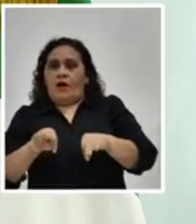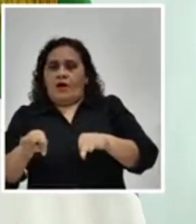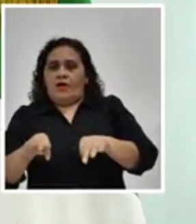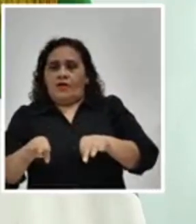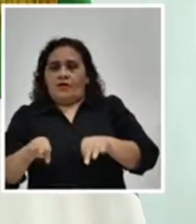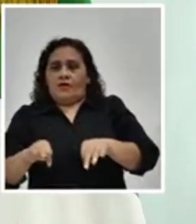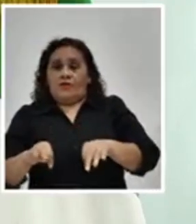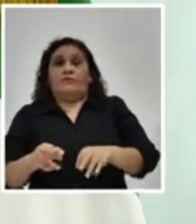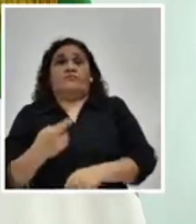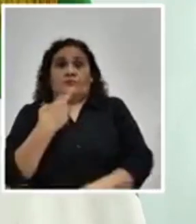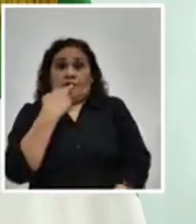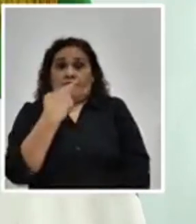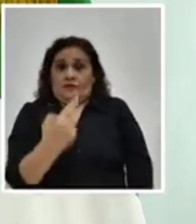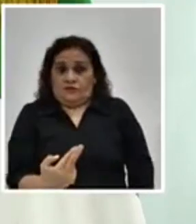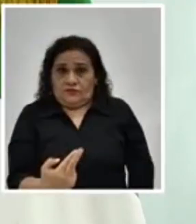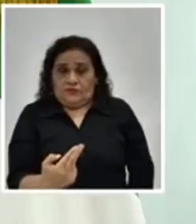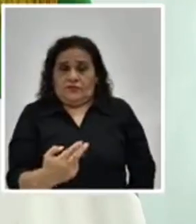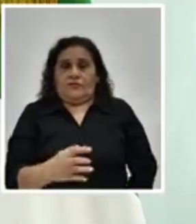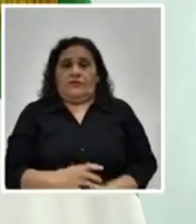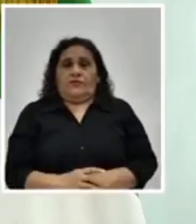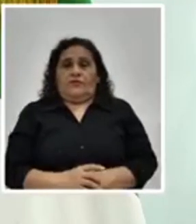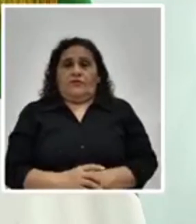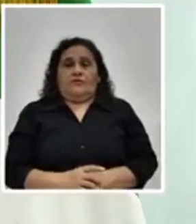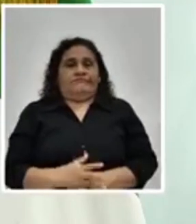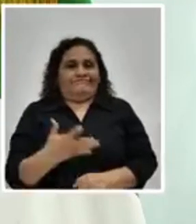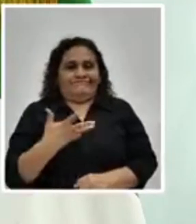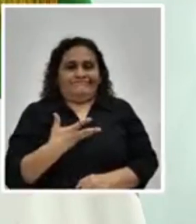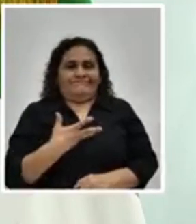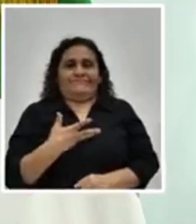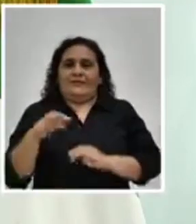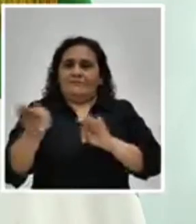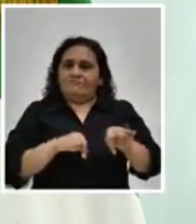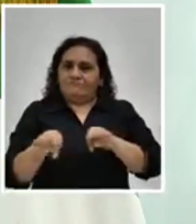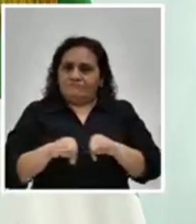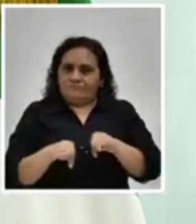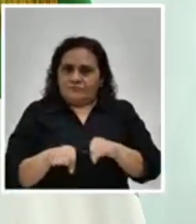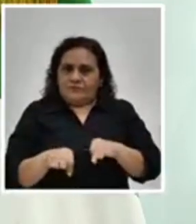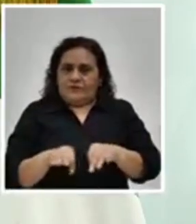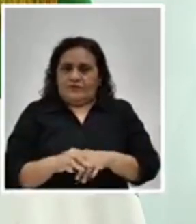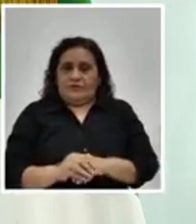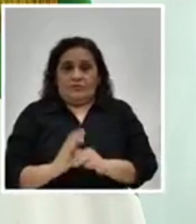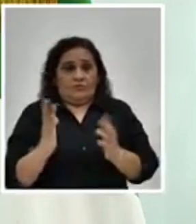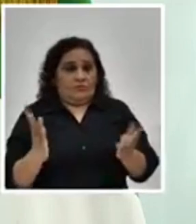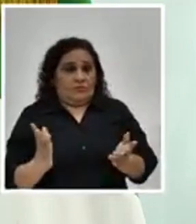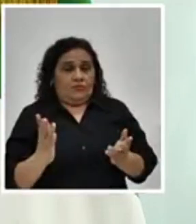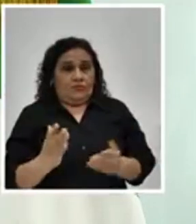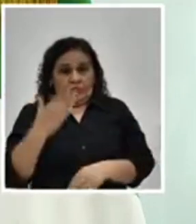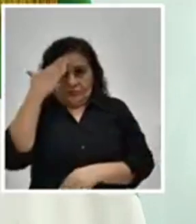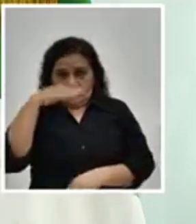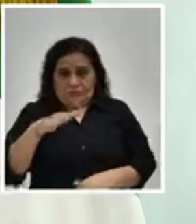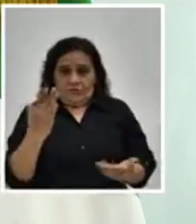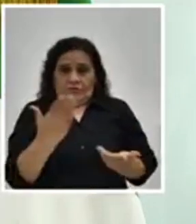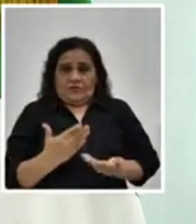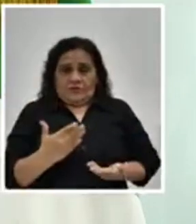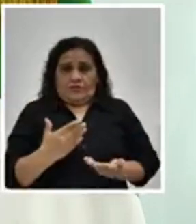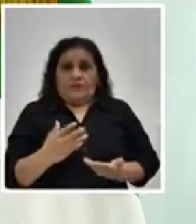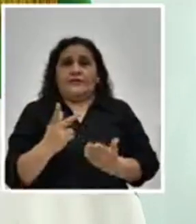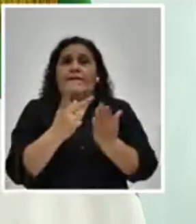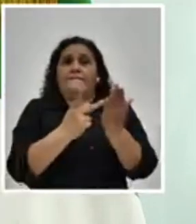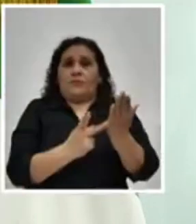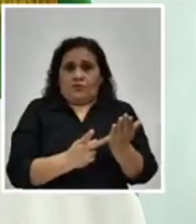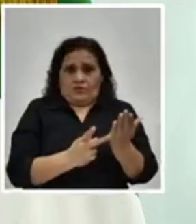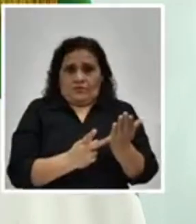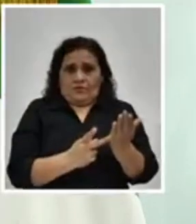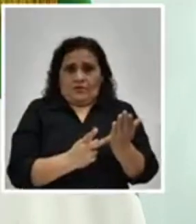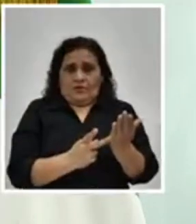como resultado su contratación inmediata, de acuerdo a su perfil laboral, con este programa se